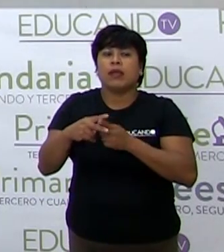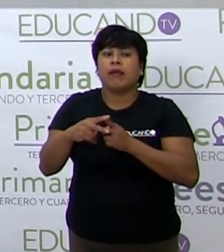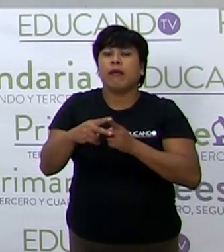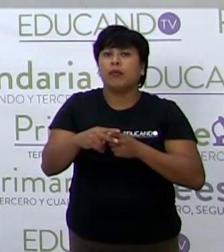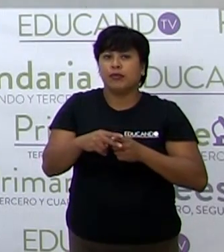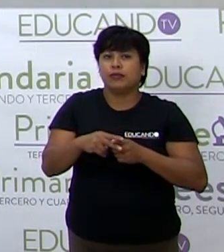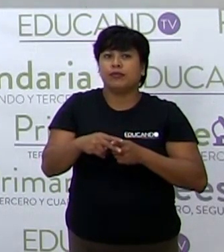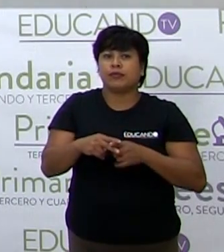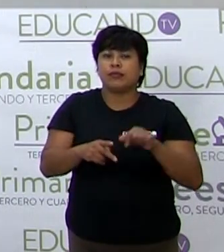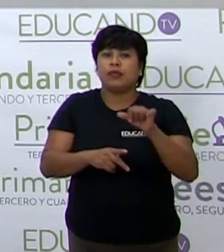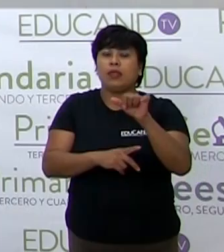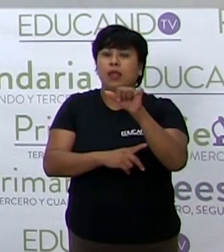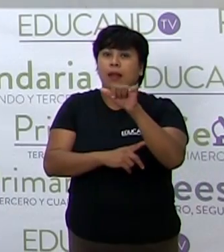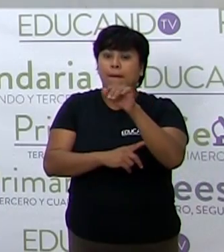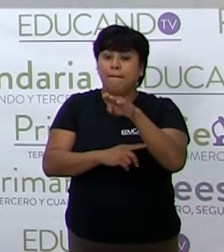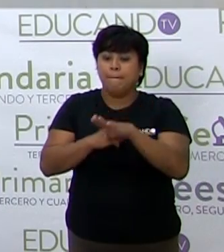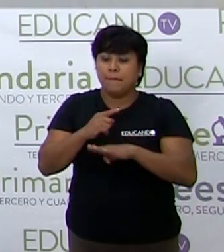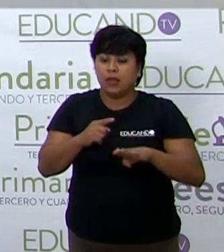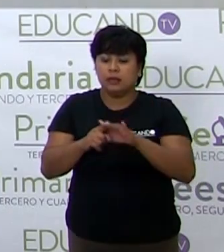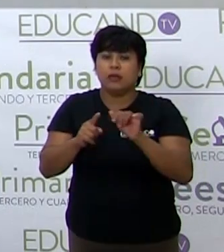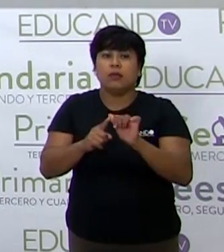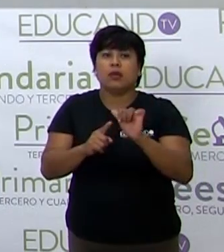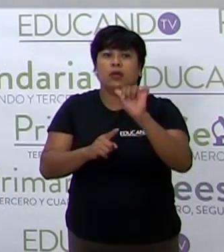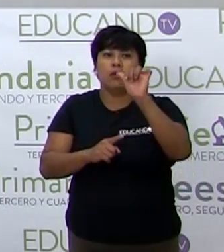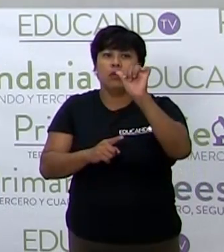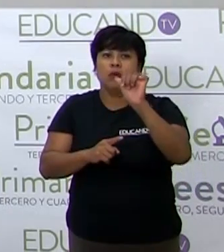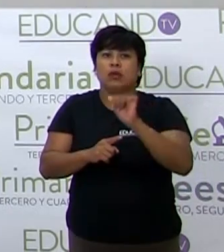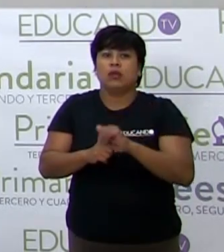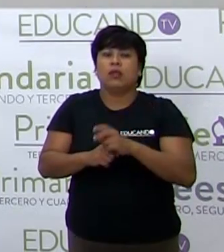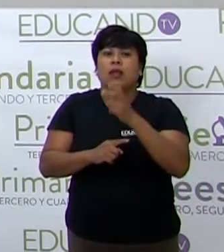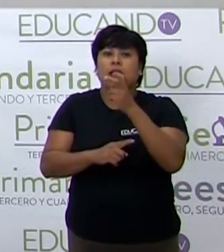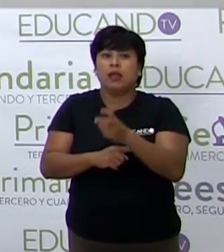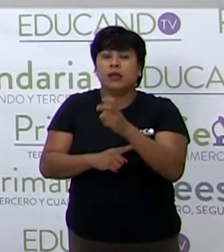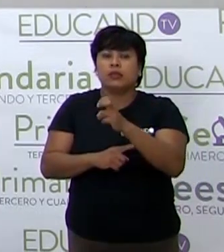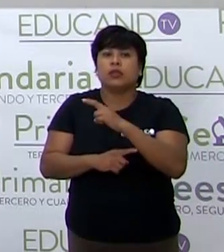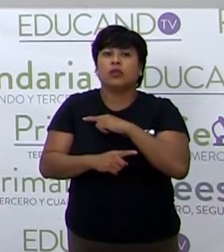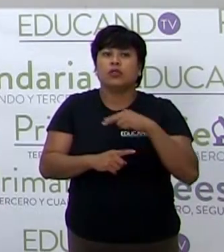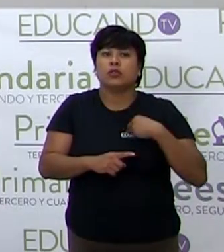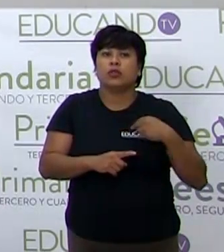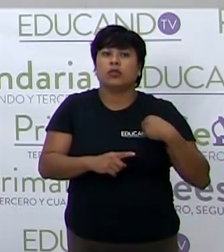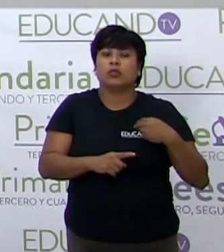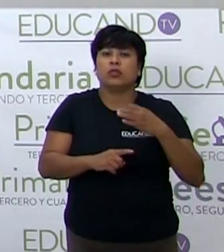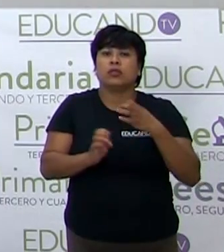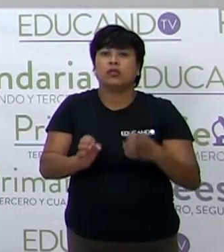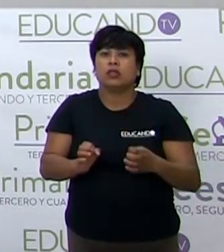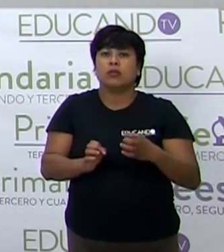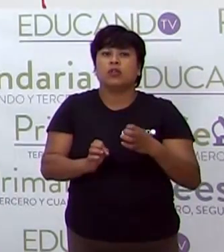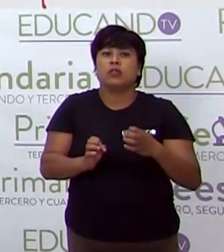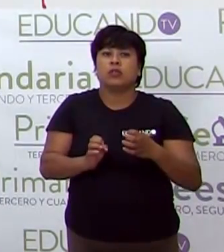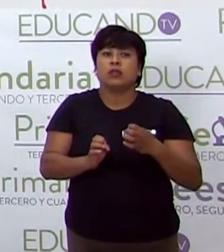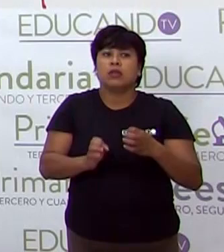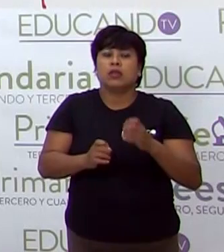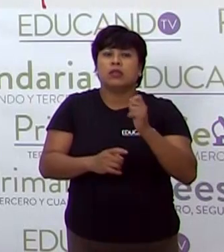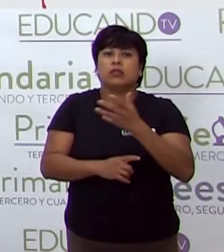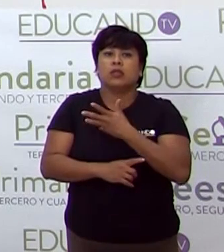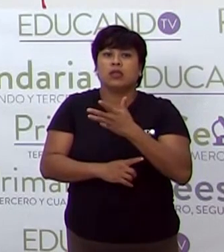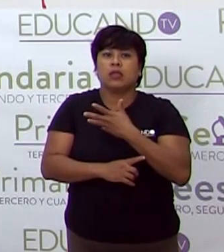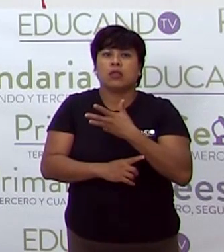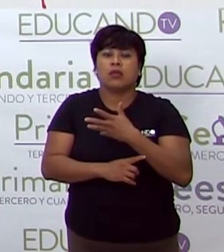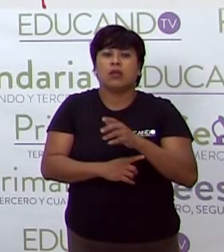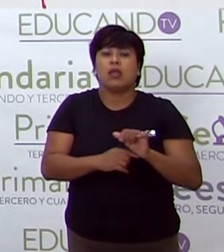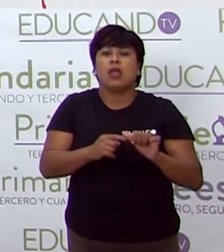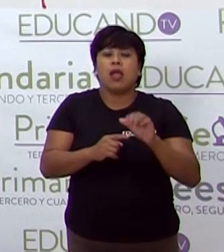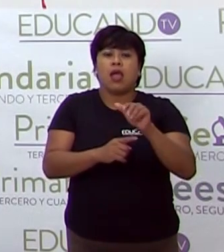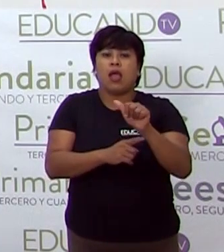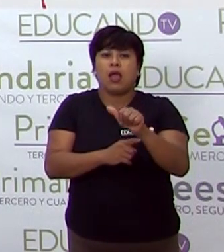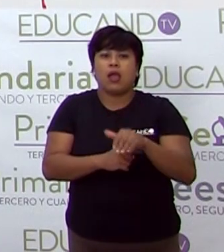multiplicamos la base por la altura. Y de esa manera estaríamos ya teniendo lo que es el área de